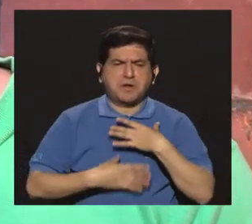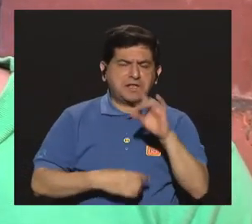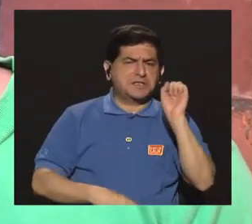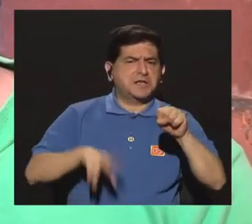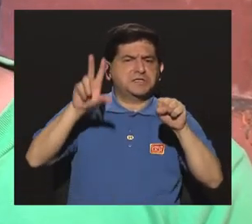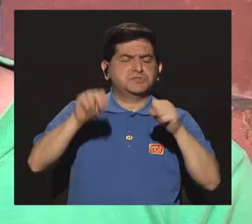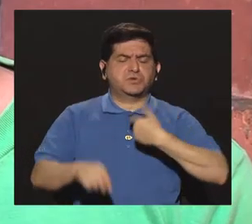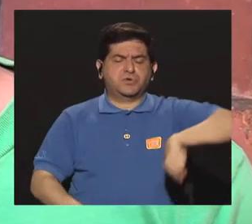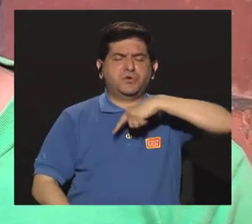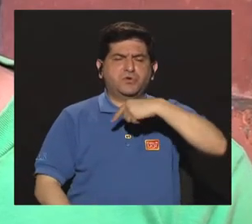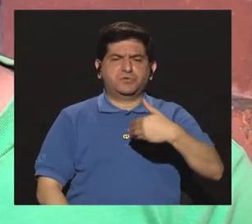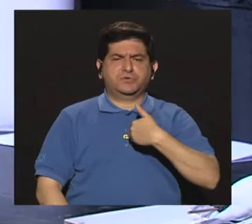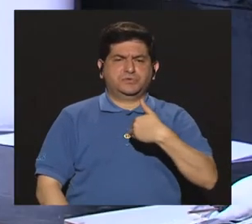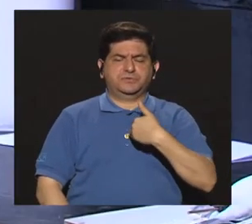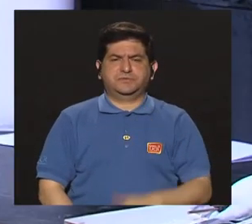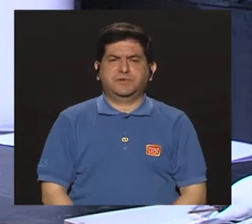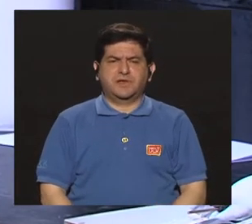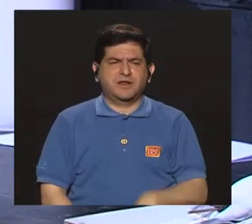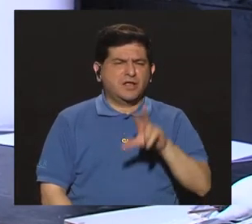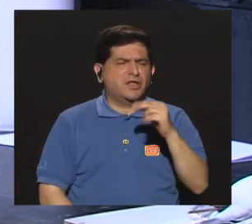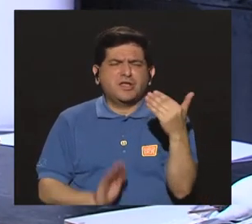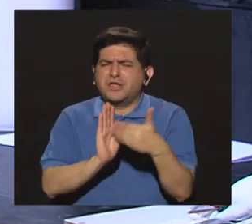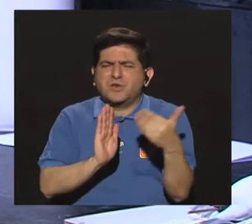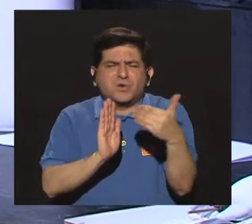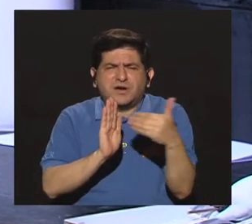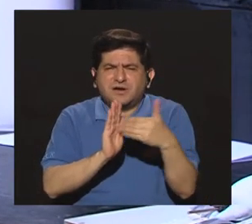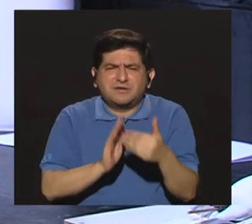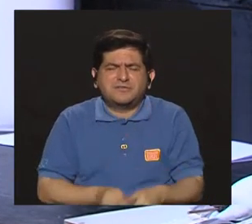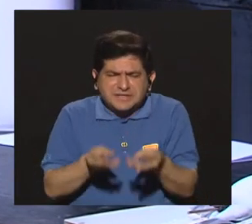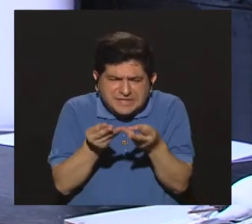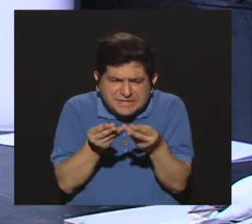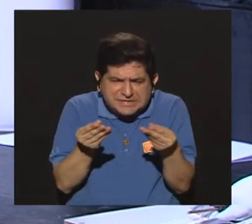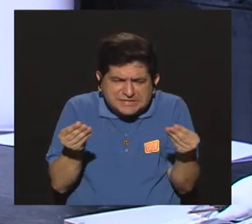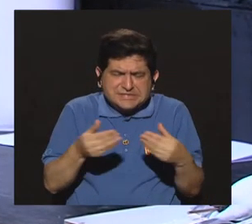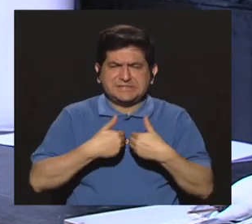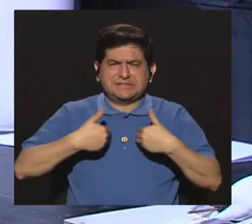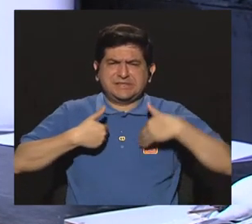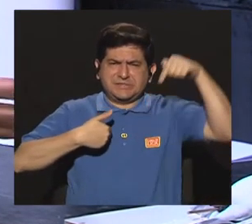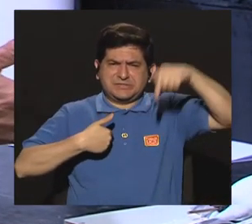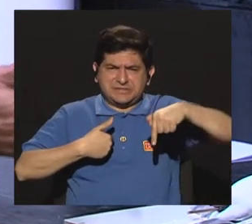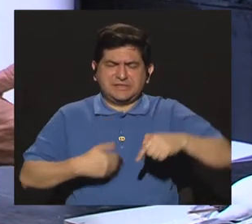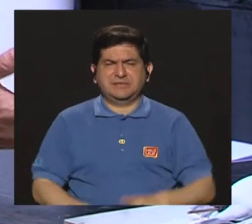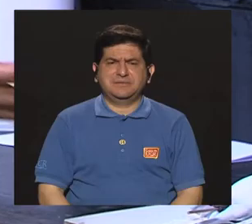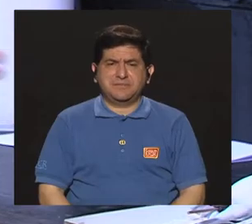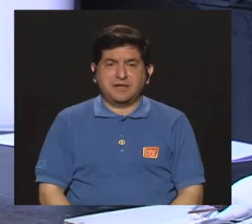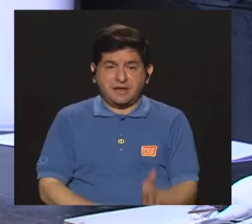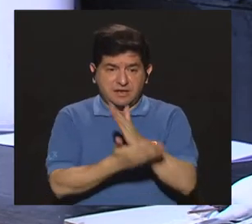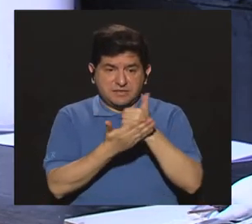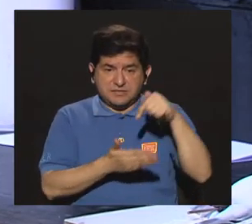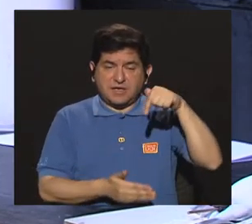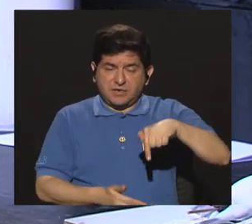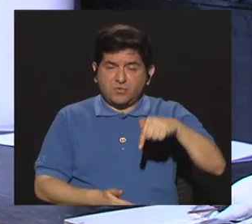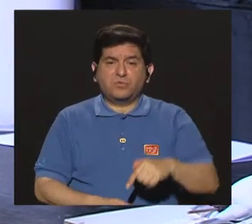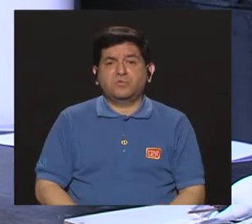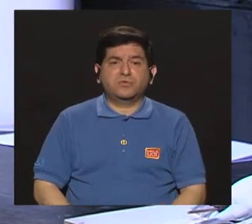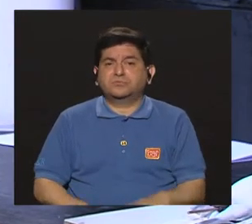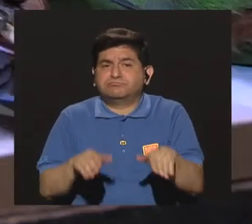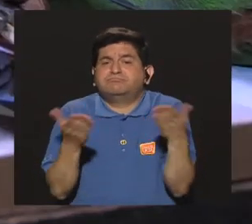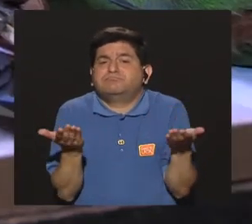les interesan o no lo que tenemos verdad como hacen para que no se deterioren los especímenes que ustedes tienen preservados ya que tenemos algunos